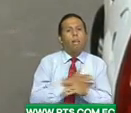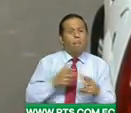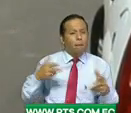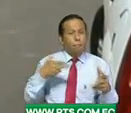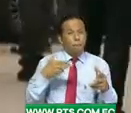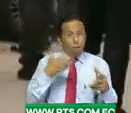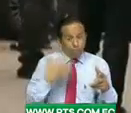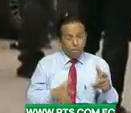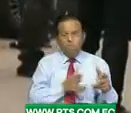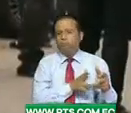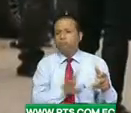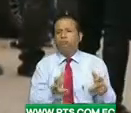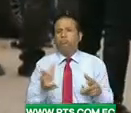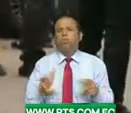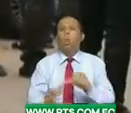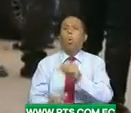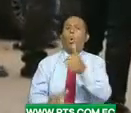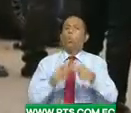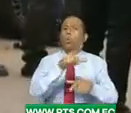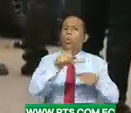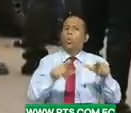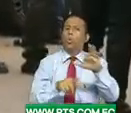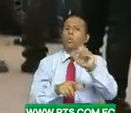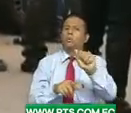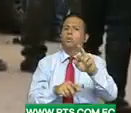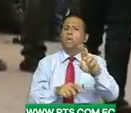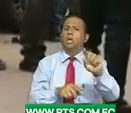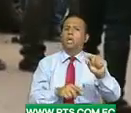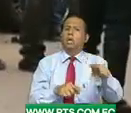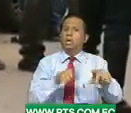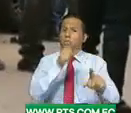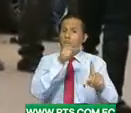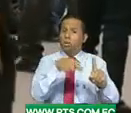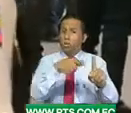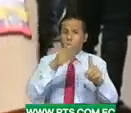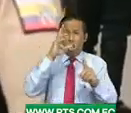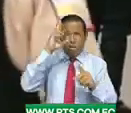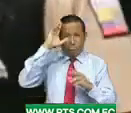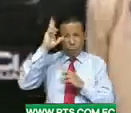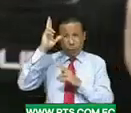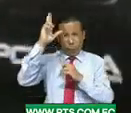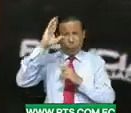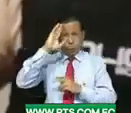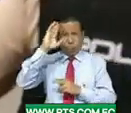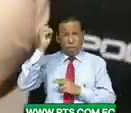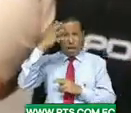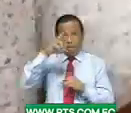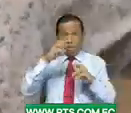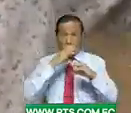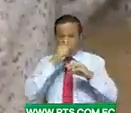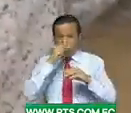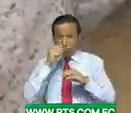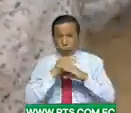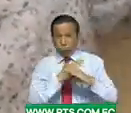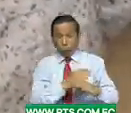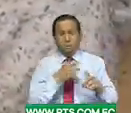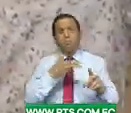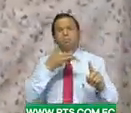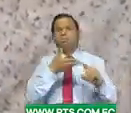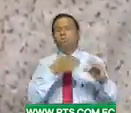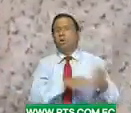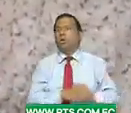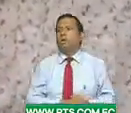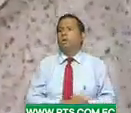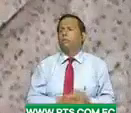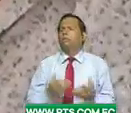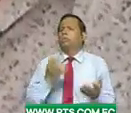Tarqui, también asesinaron a un oficial de inteligencia naval, antinarcóticos. Vea si es que tienen los vehículos buenos, o sea,